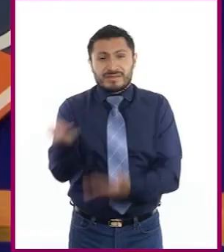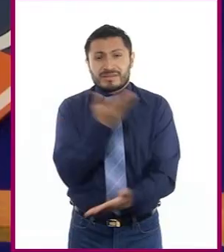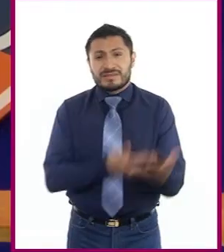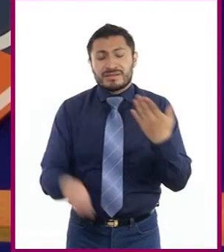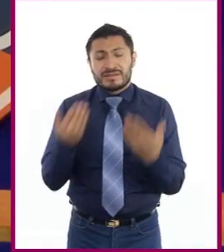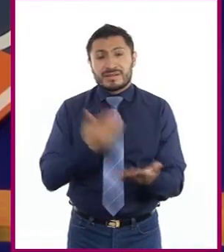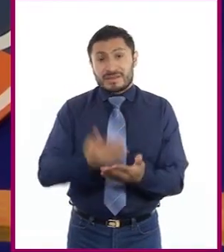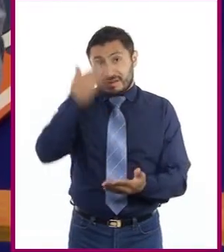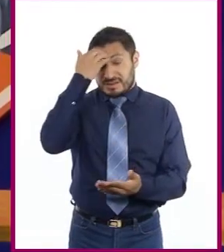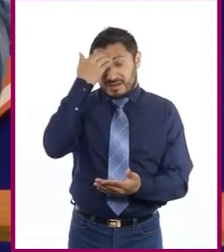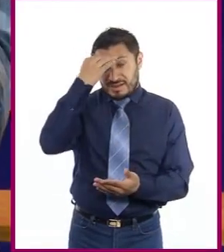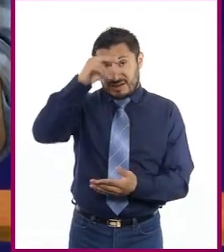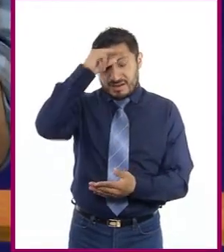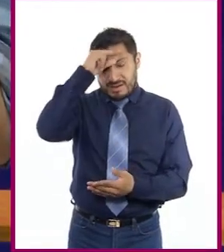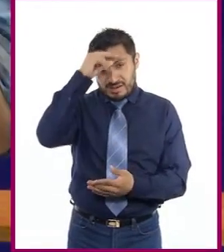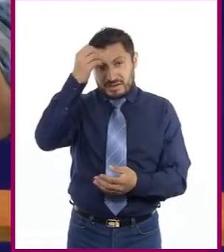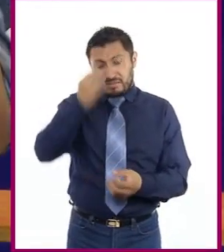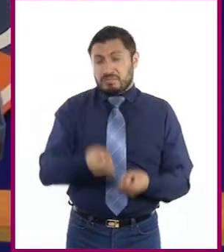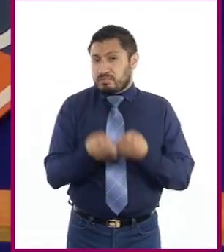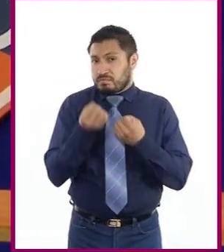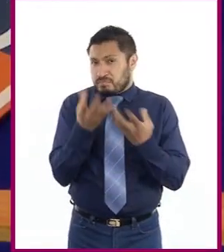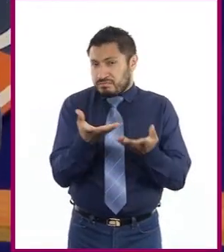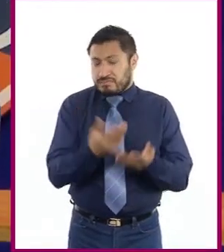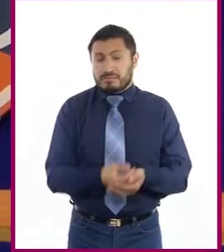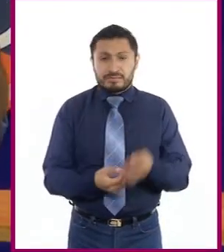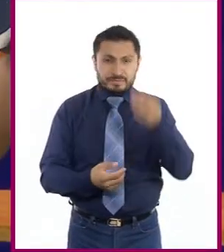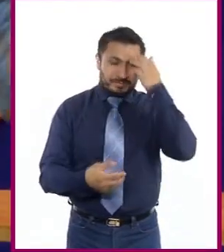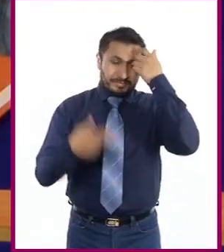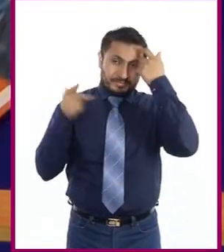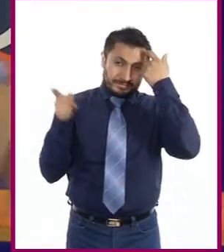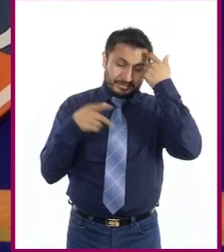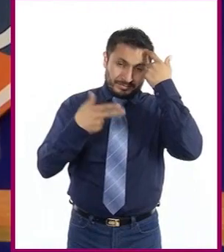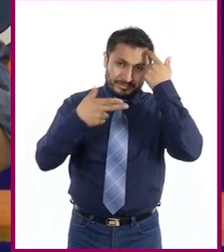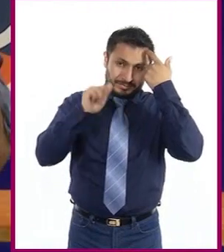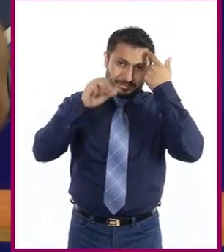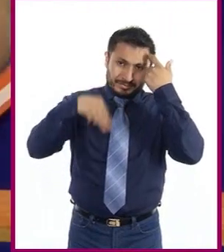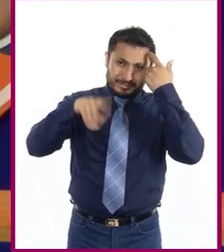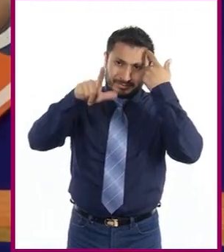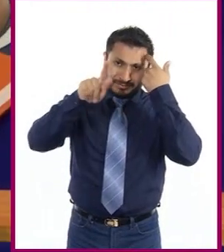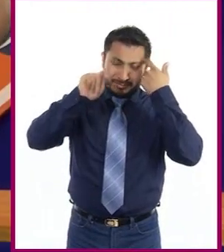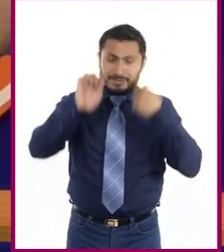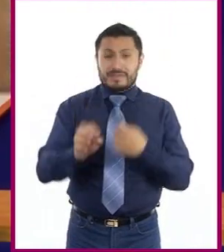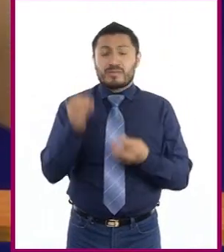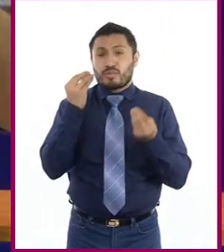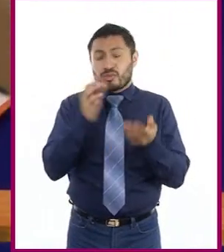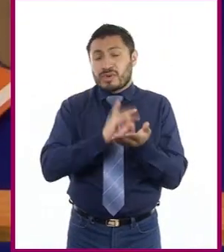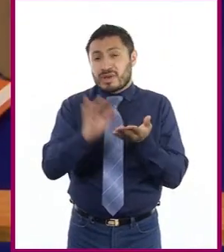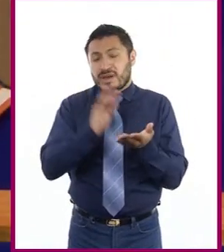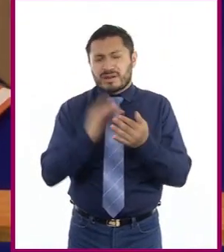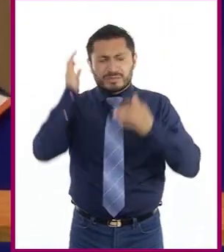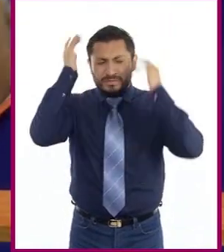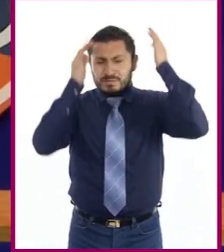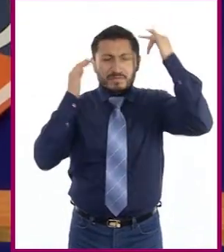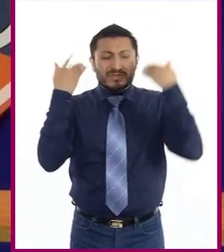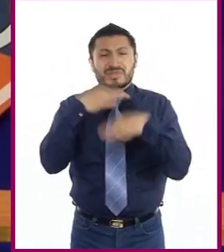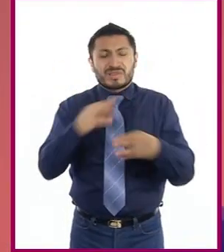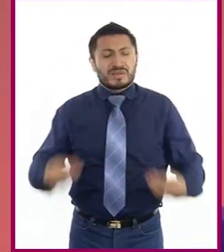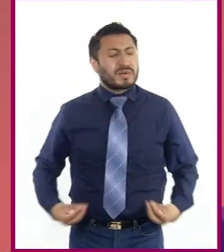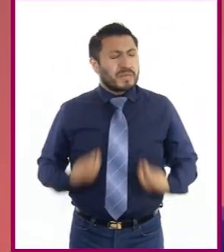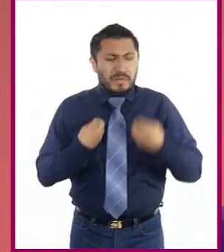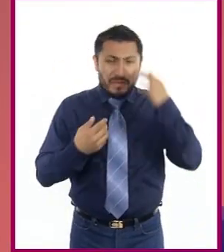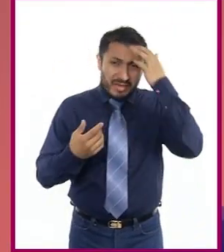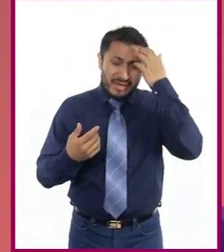saberes. Sí. Hamlet leía mucho y se la pasaba reflexionando sobre la vida,